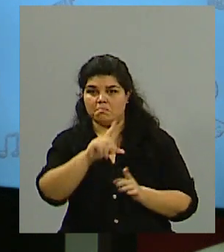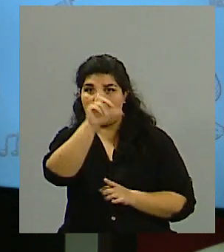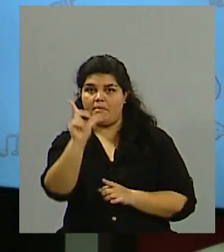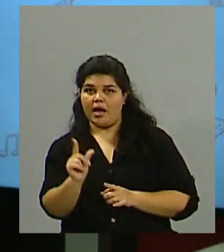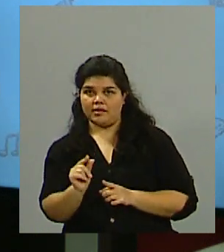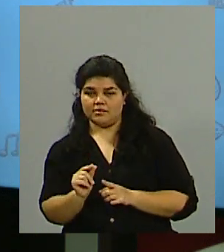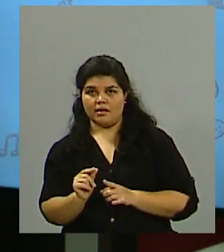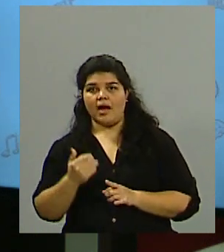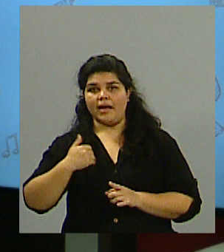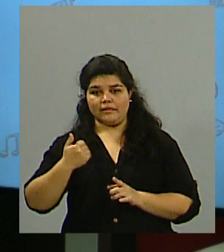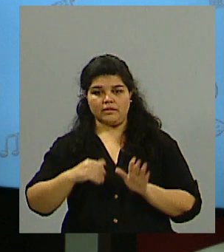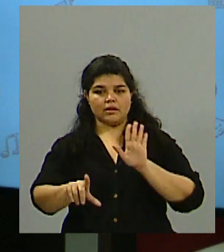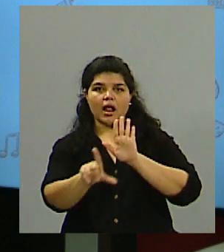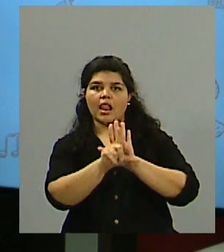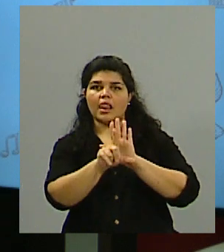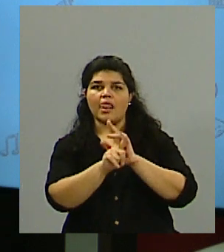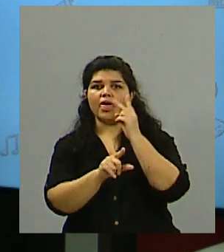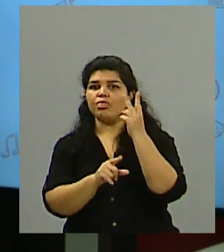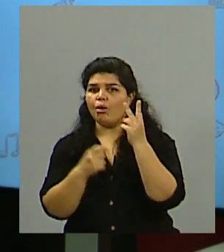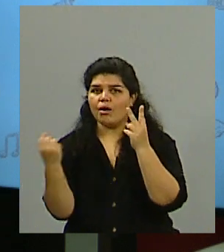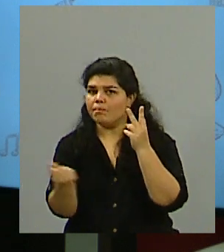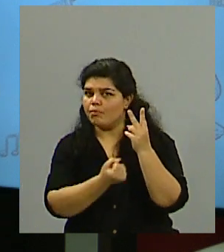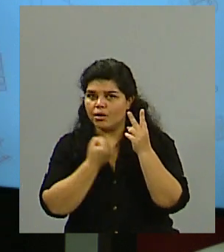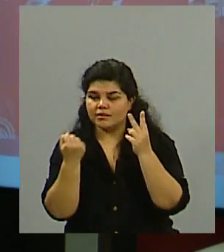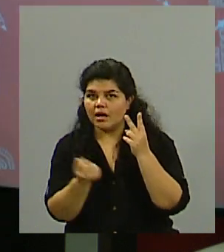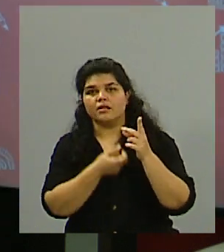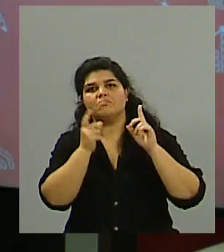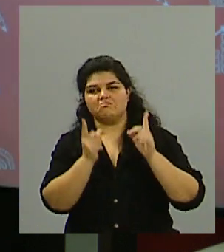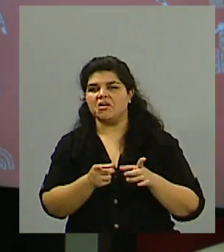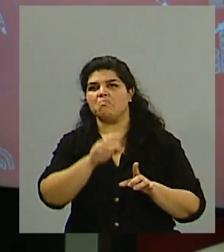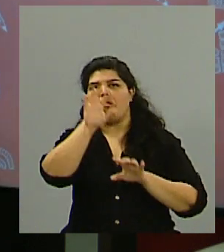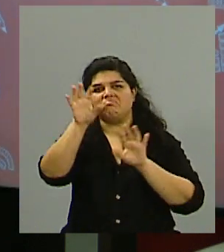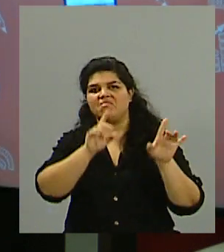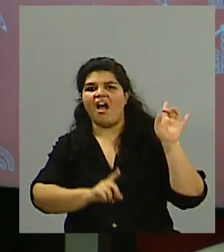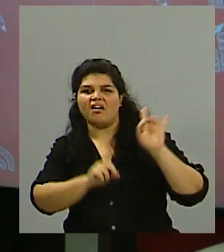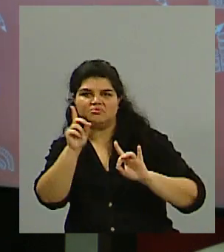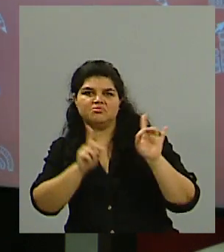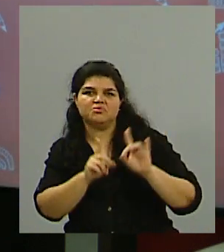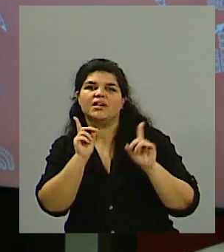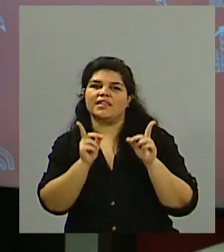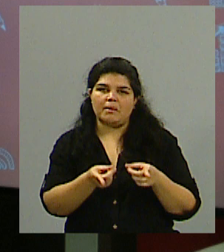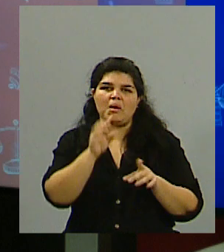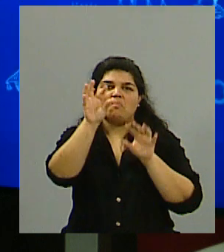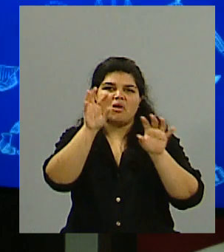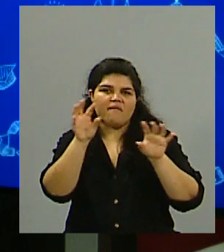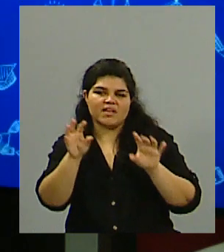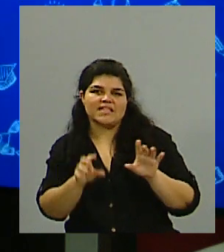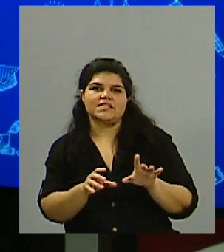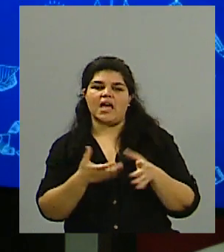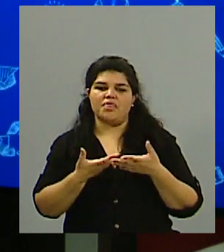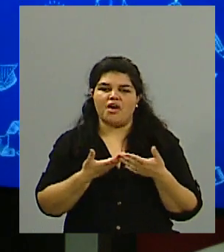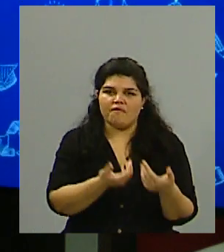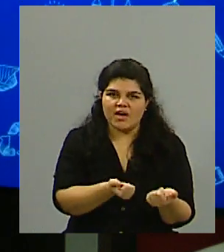provincia también suma algunas leyes puntuales a nivel provincial en defensa de los animales, en el